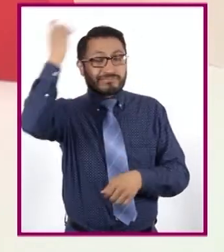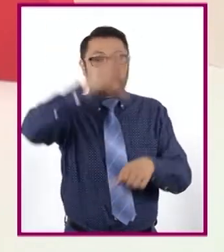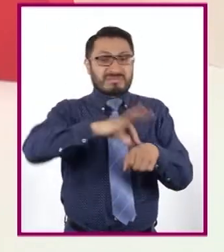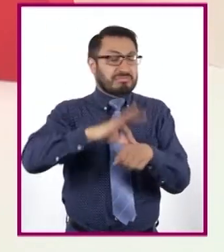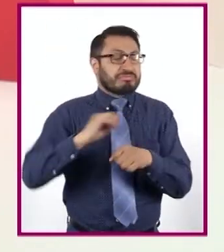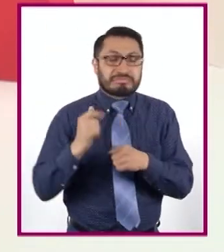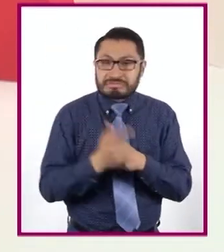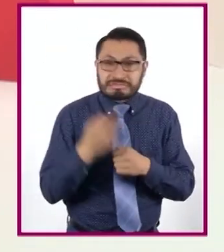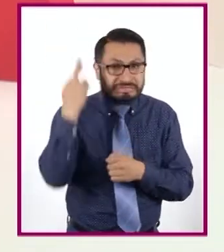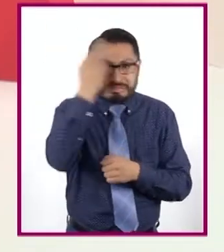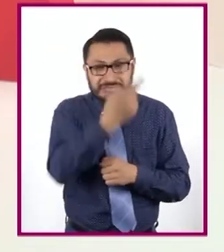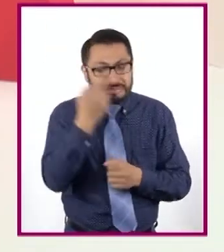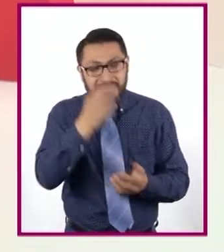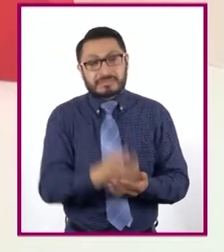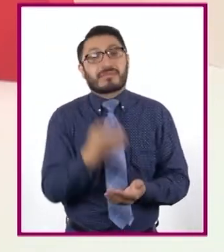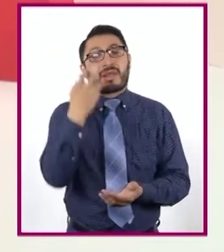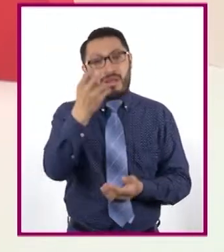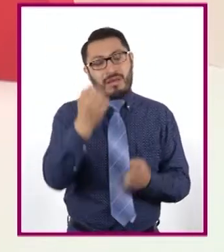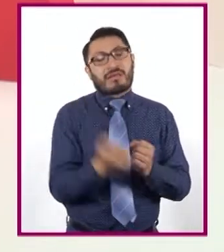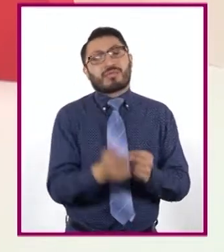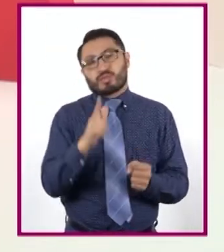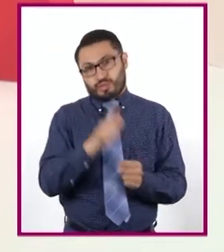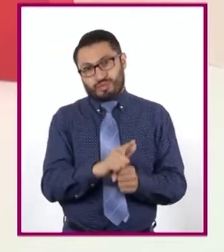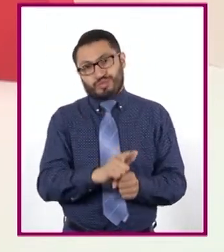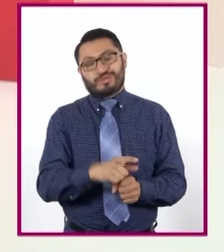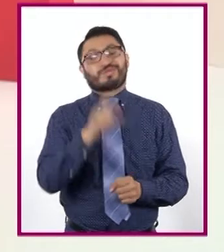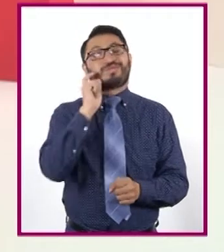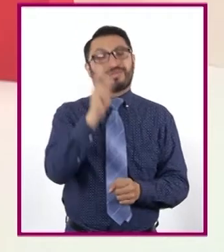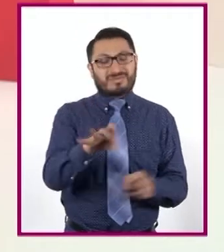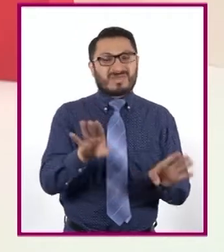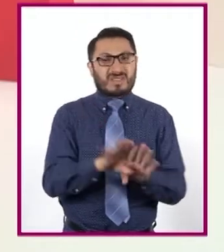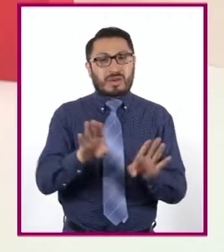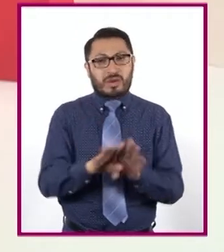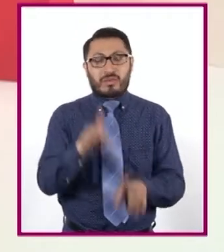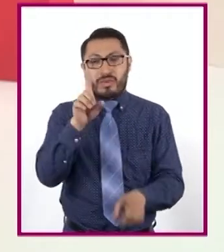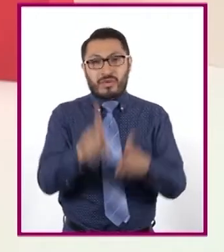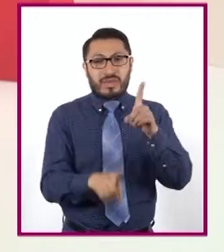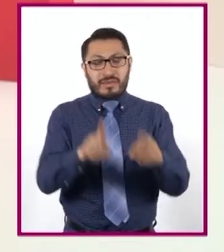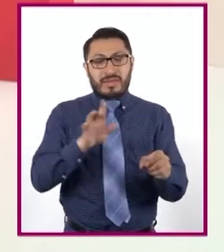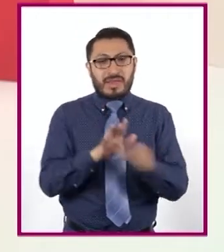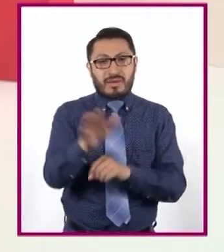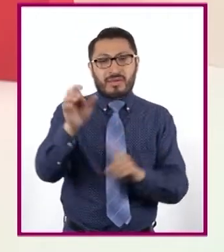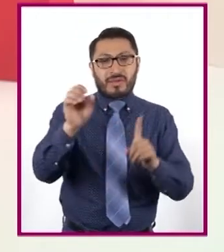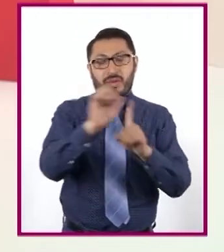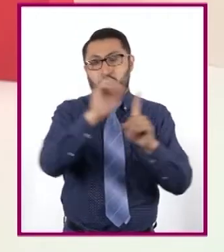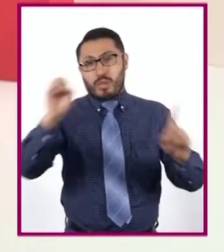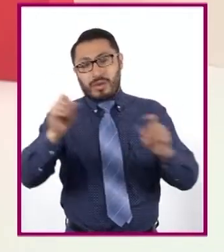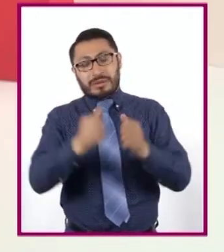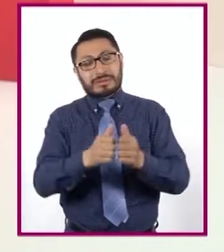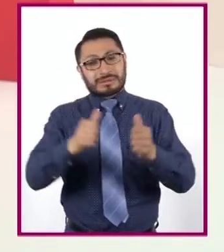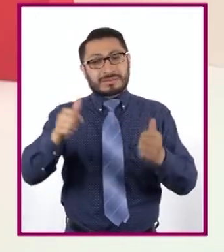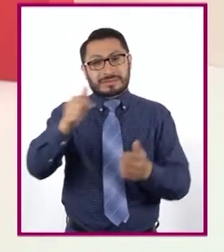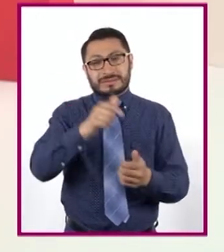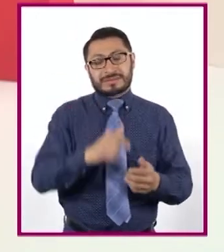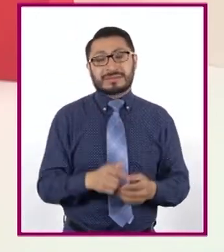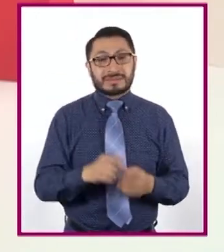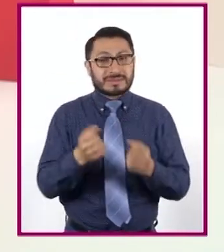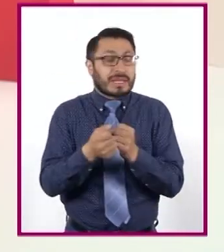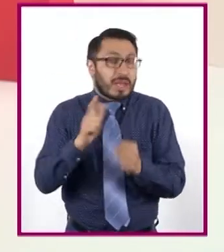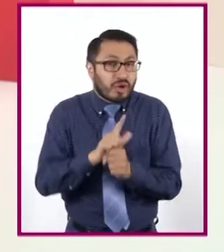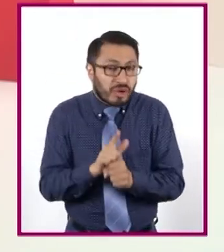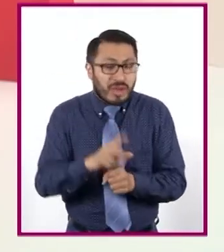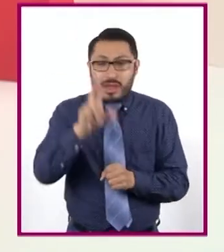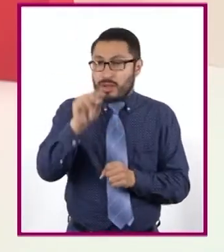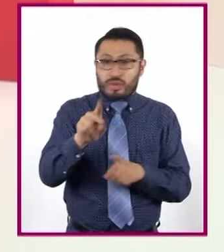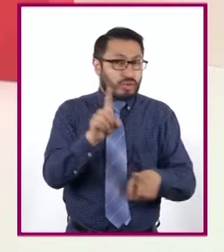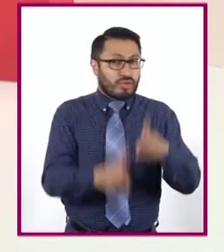Este es un factor social, es decir, se presenta por la forma en que se organiza la sociedad. No depende de nosotros,